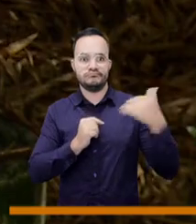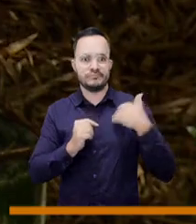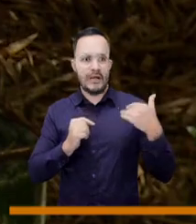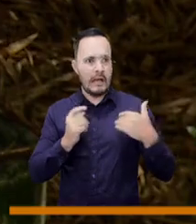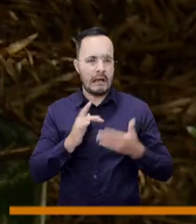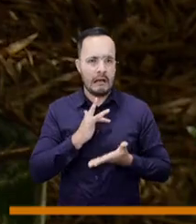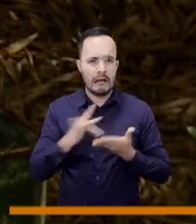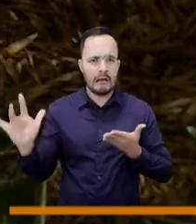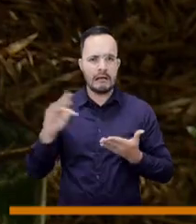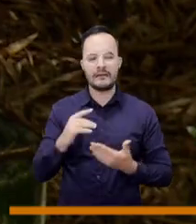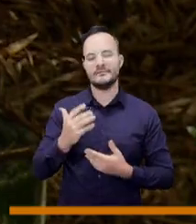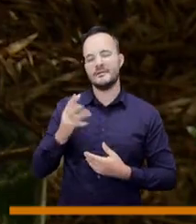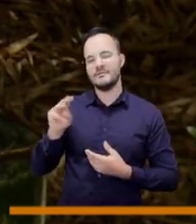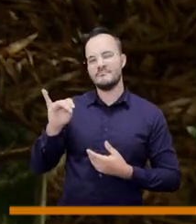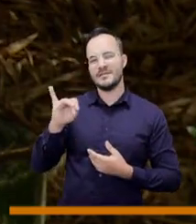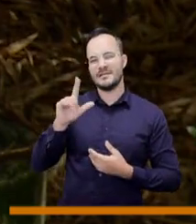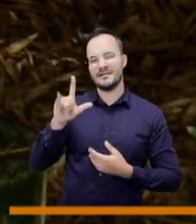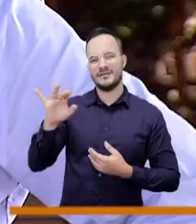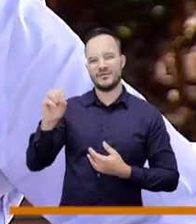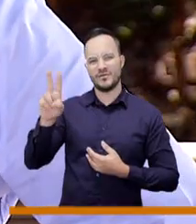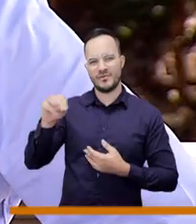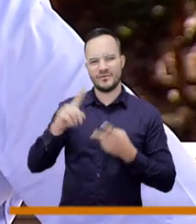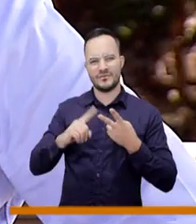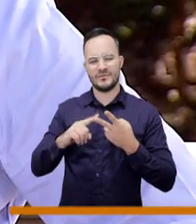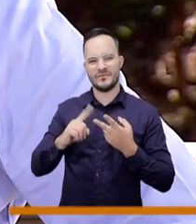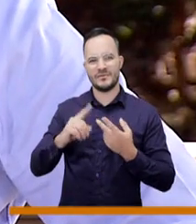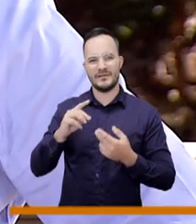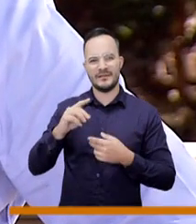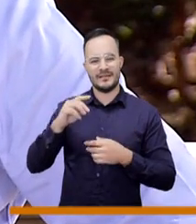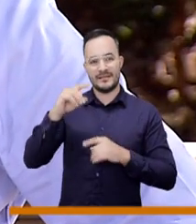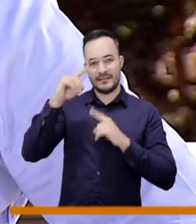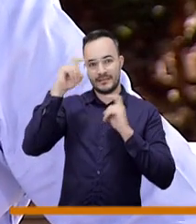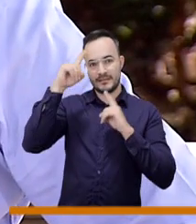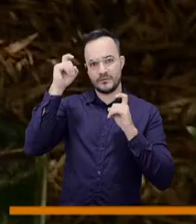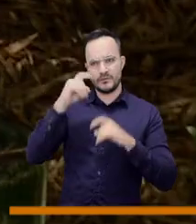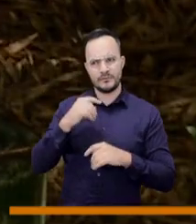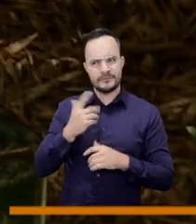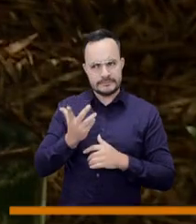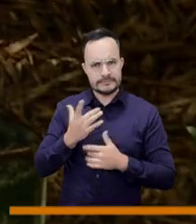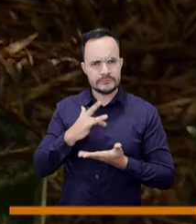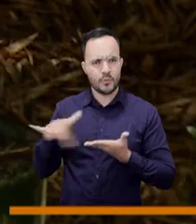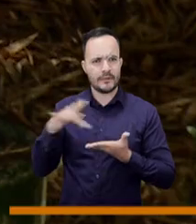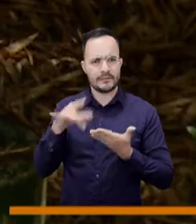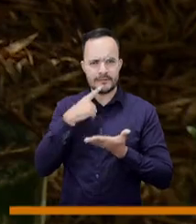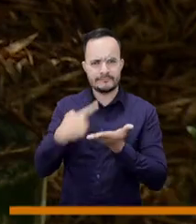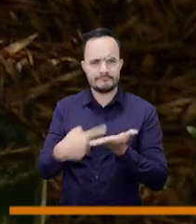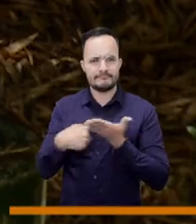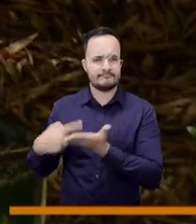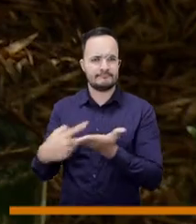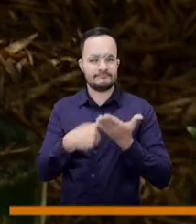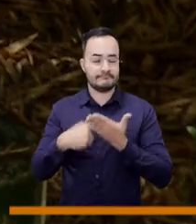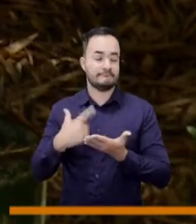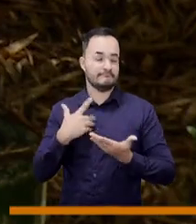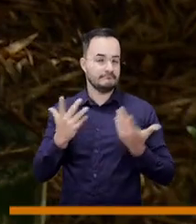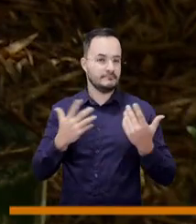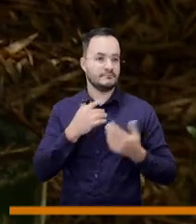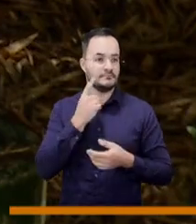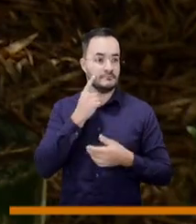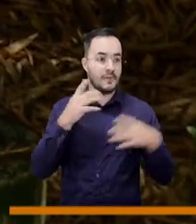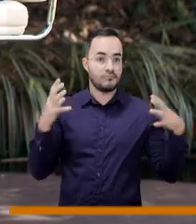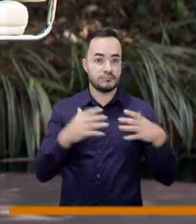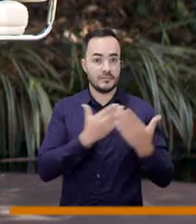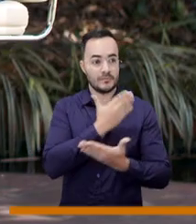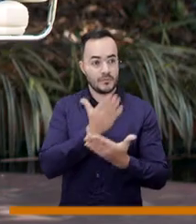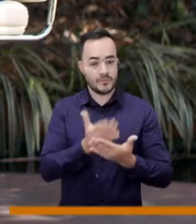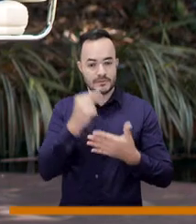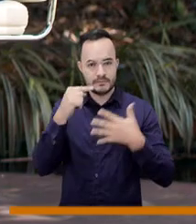como el de la situación de Mili con Itigo, que está en la agenda pública y que deberán tramitar ante el Consejo de la Ciudad todas las aprobaciones